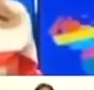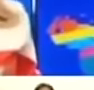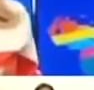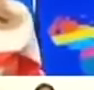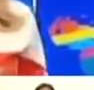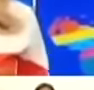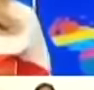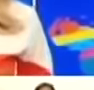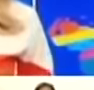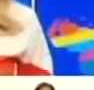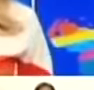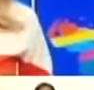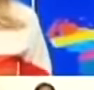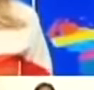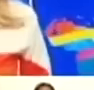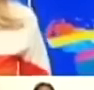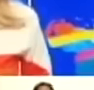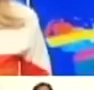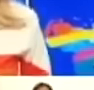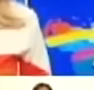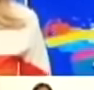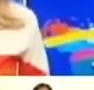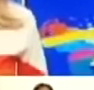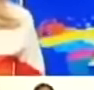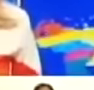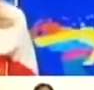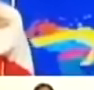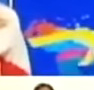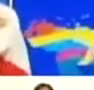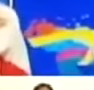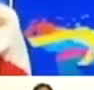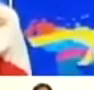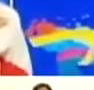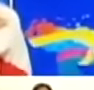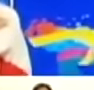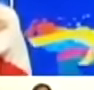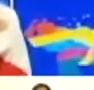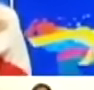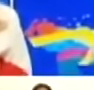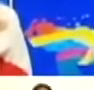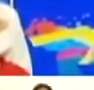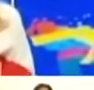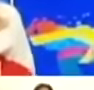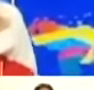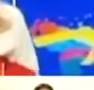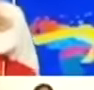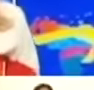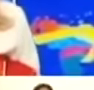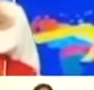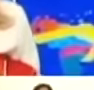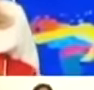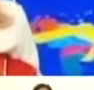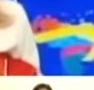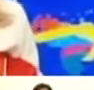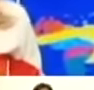si usted tiene una cédula vencida, le sirve para votar. ¿Estamos